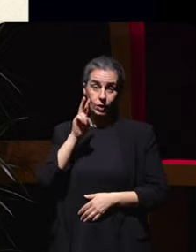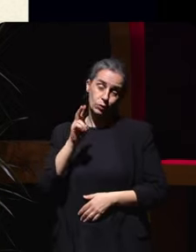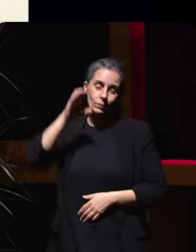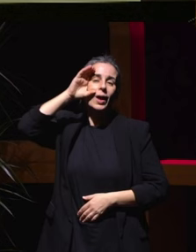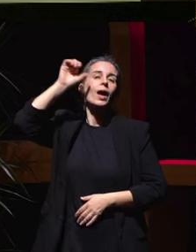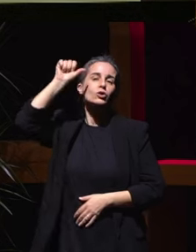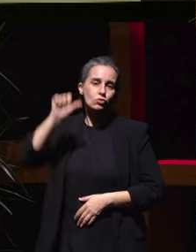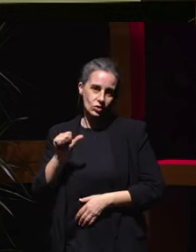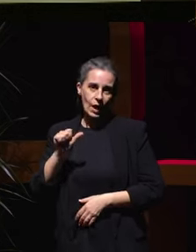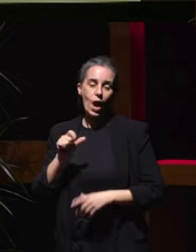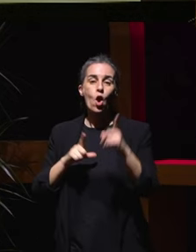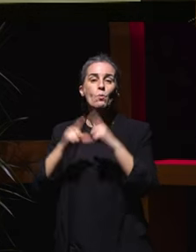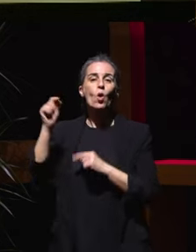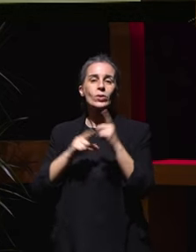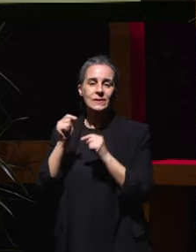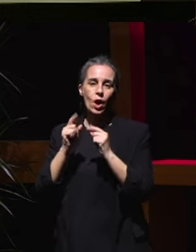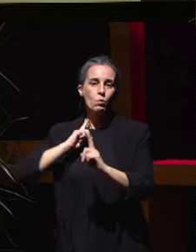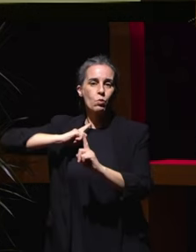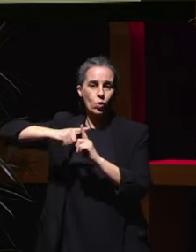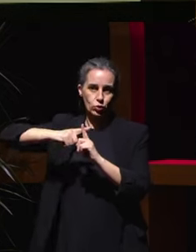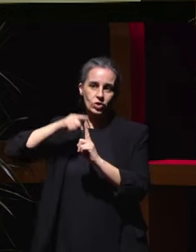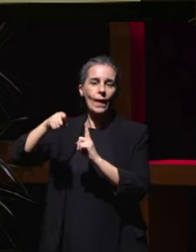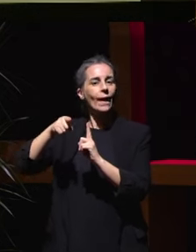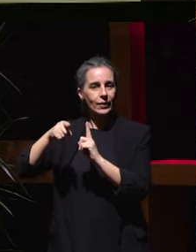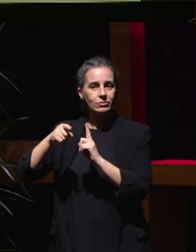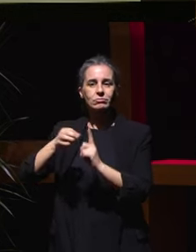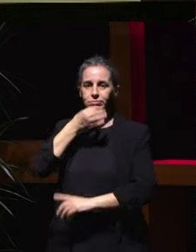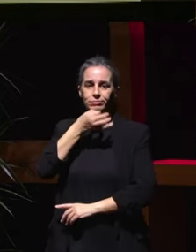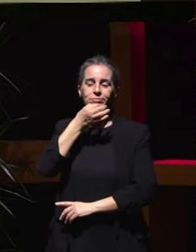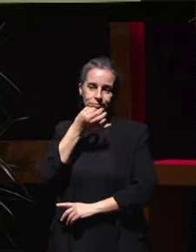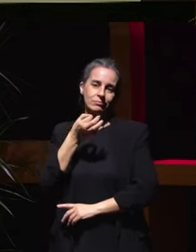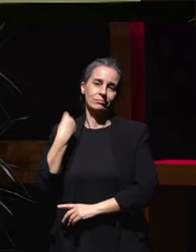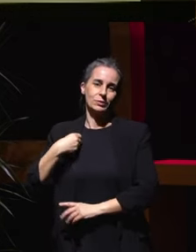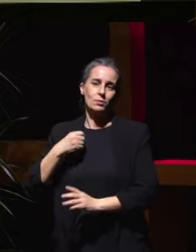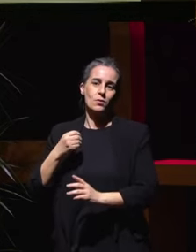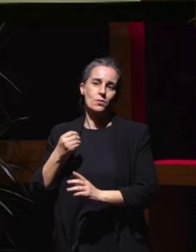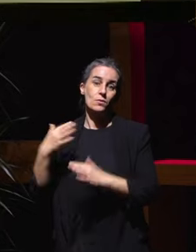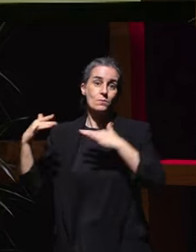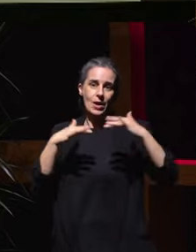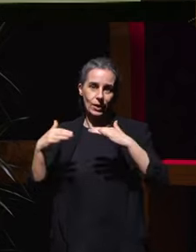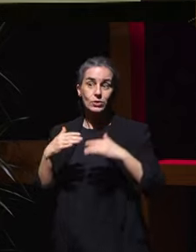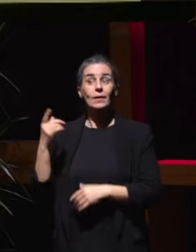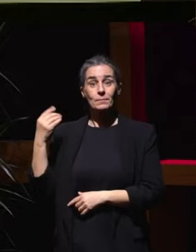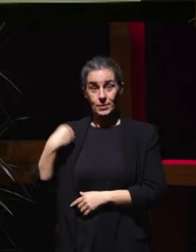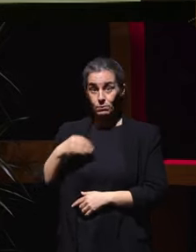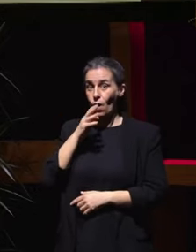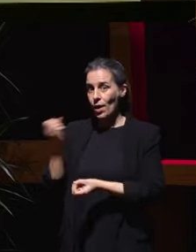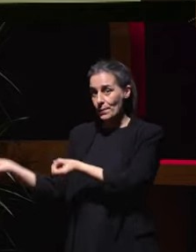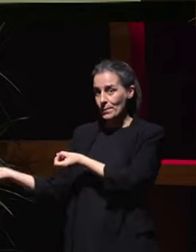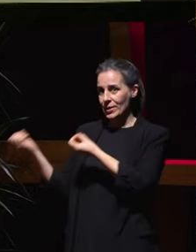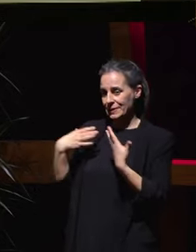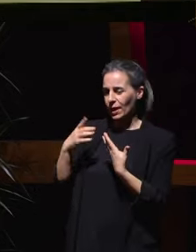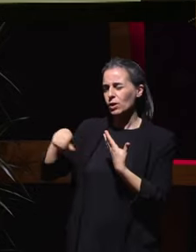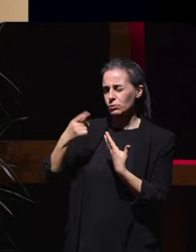caso, en Movistar Plus, facendo as retransmisións dos partidos. Ela nos envía este mensaxe, e despois veredes o que sufriu na súa